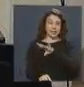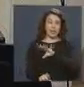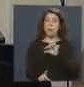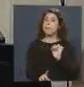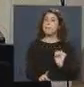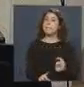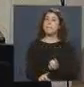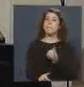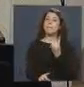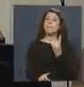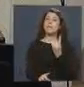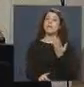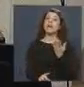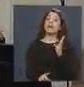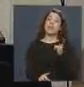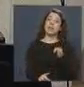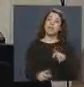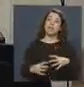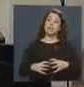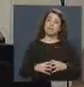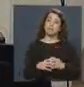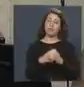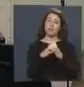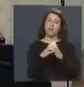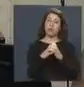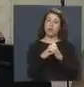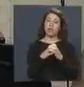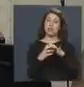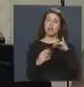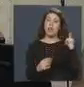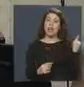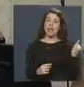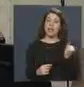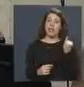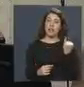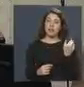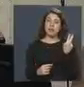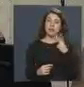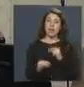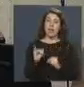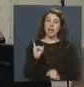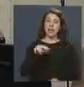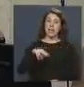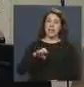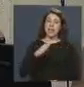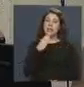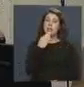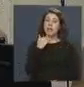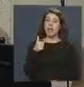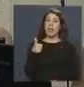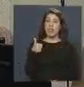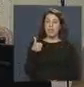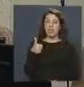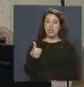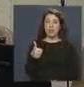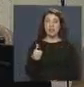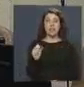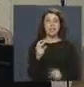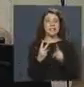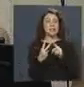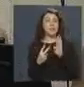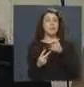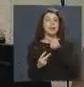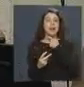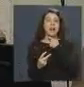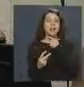primera es obviamente fortalecer la independencia del INE y su director. La segunda es